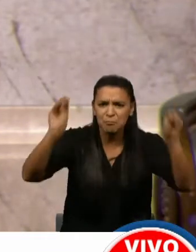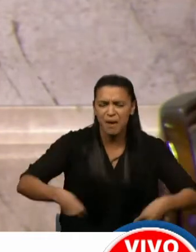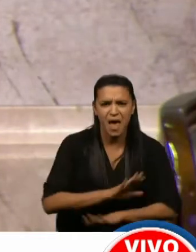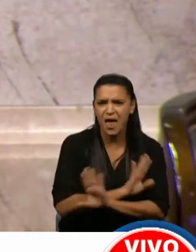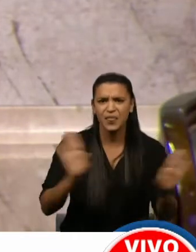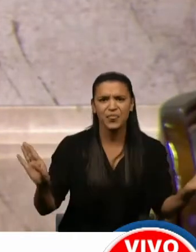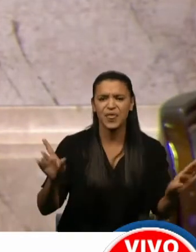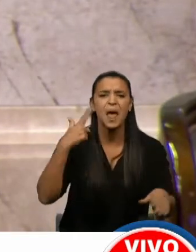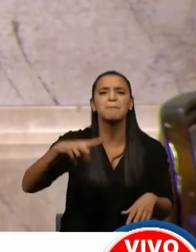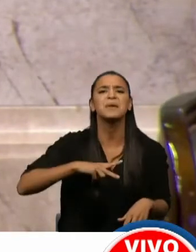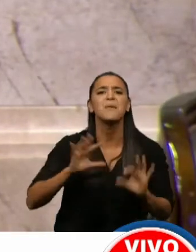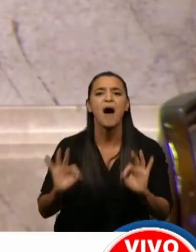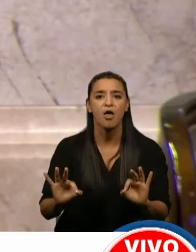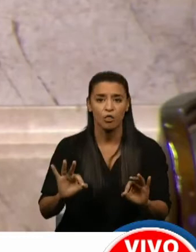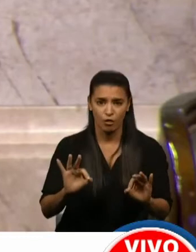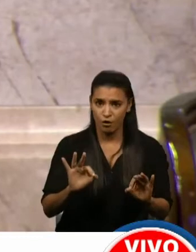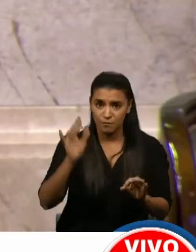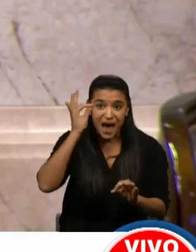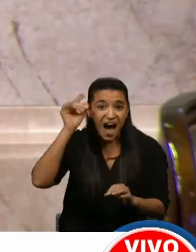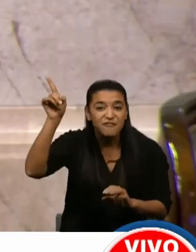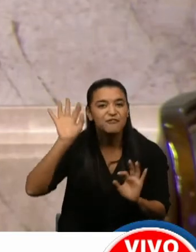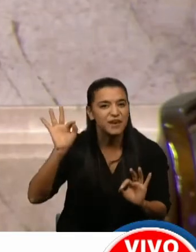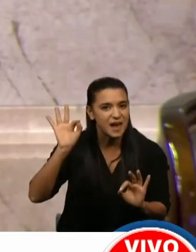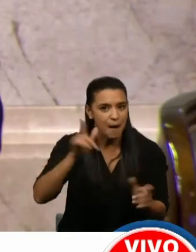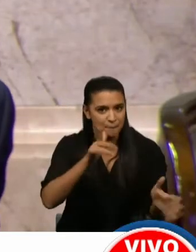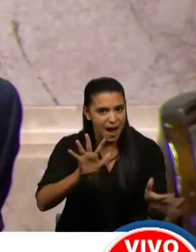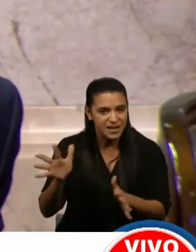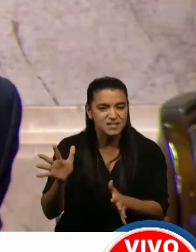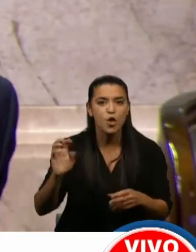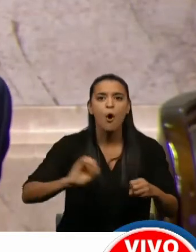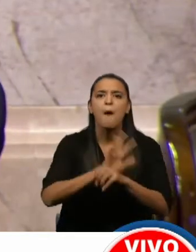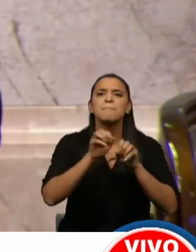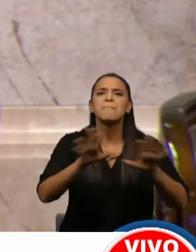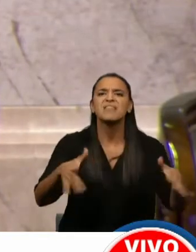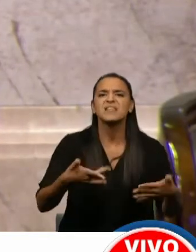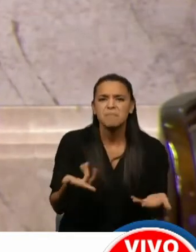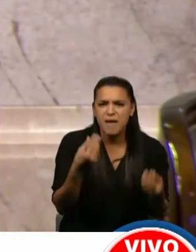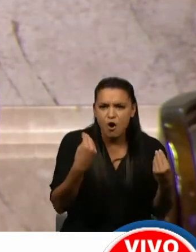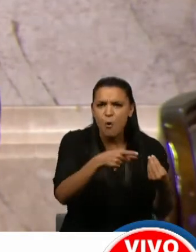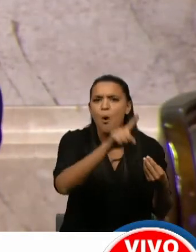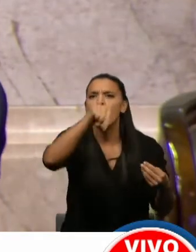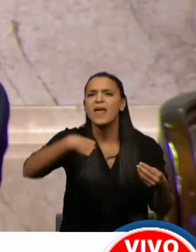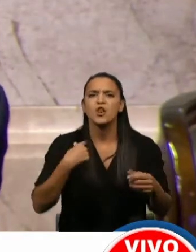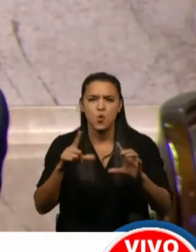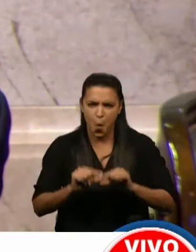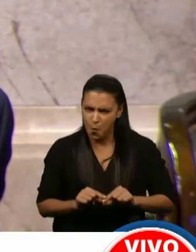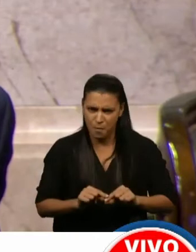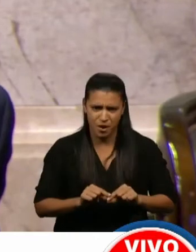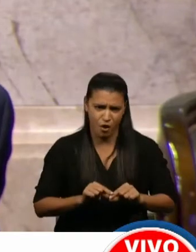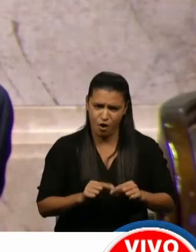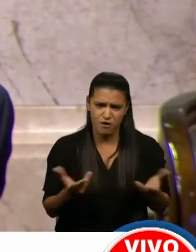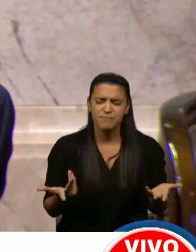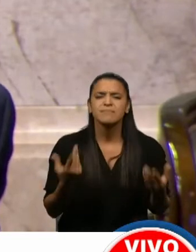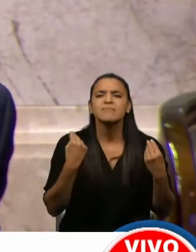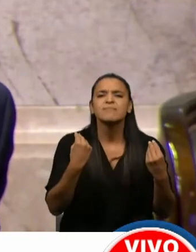privado. Más cerca de África, repito. ¿Qué pandemia justifica estos números? ¿Qué